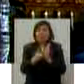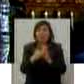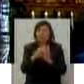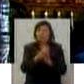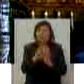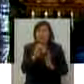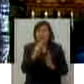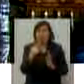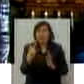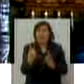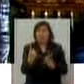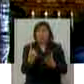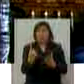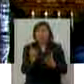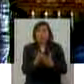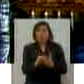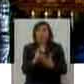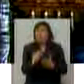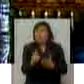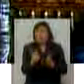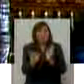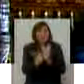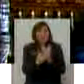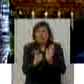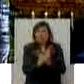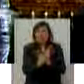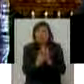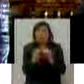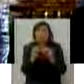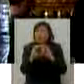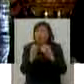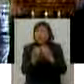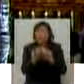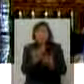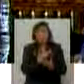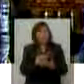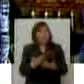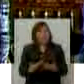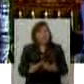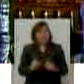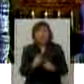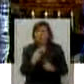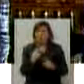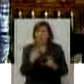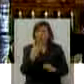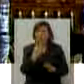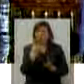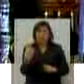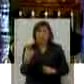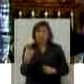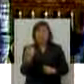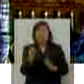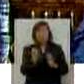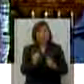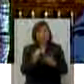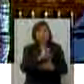001 que vulnera no solamente las leyes que hemos dado en este congreso bajo la presidencia de Luis Alva Castro la 29292 que le dio